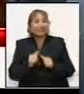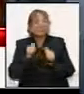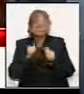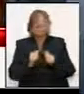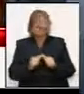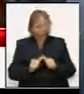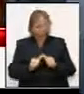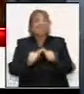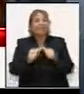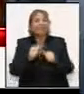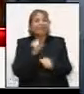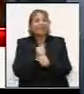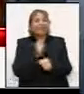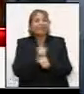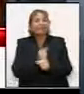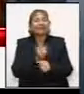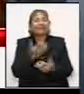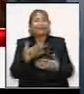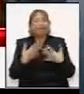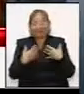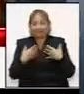en el nombramiento de este sector de salud.